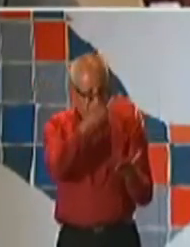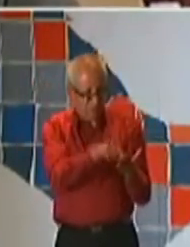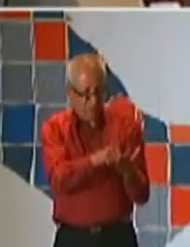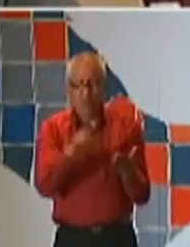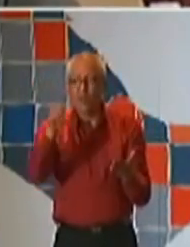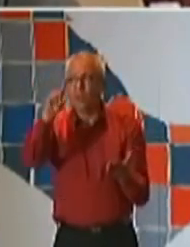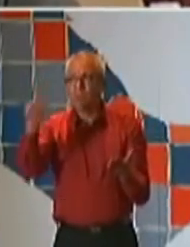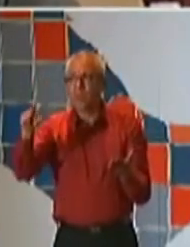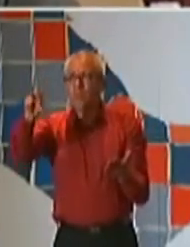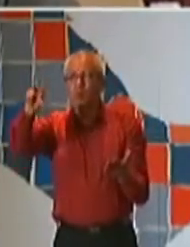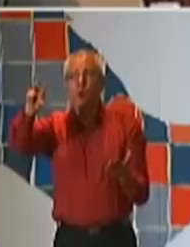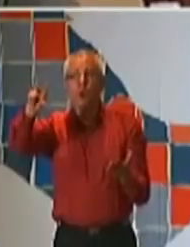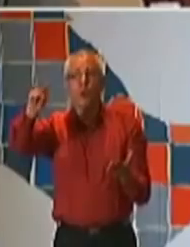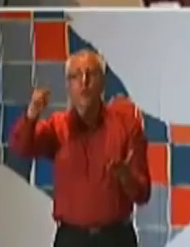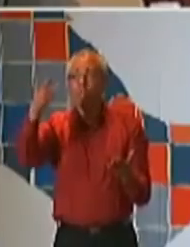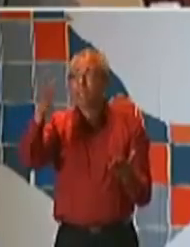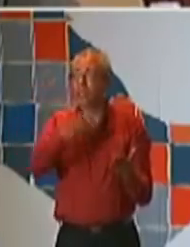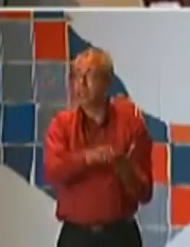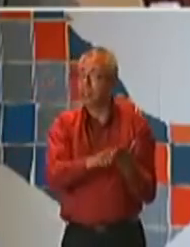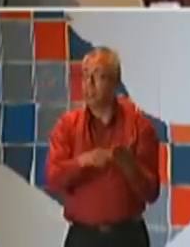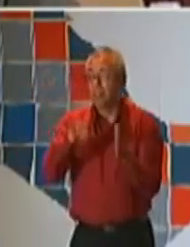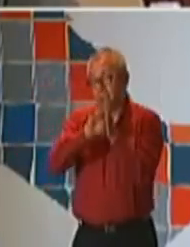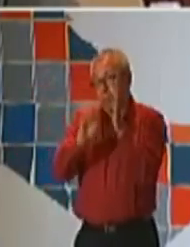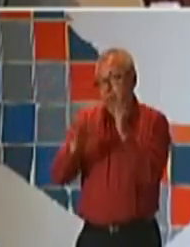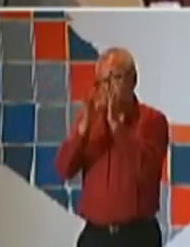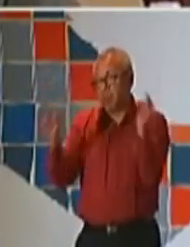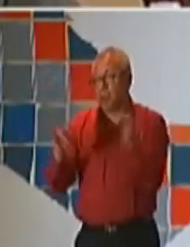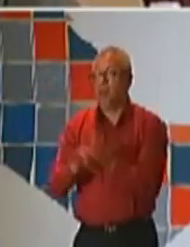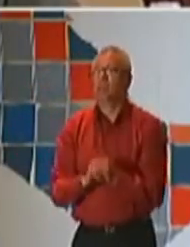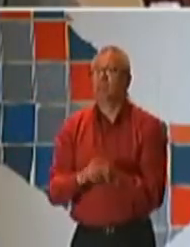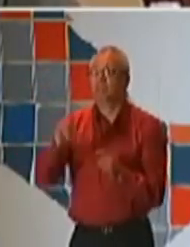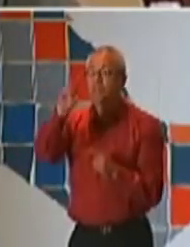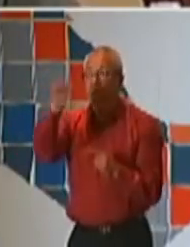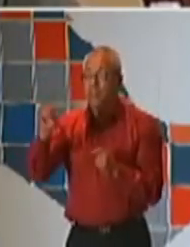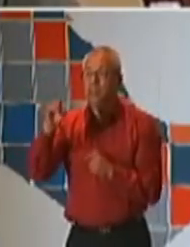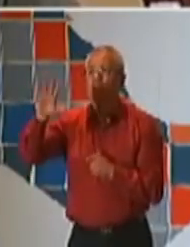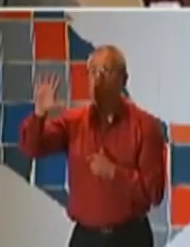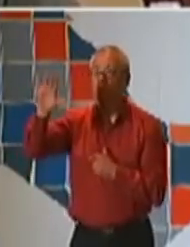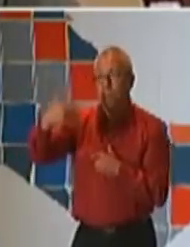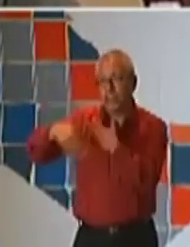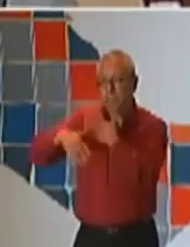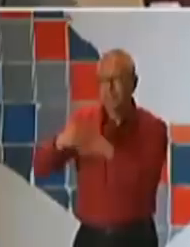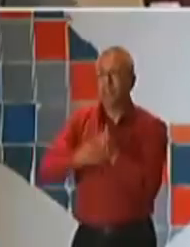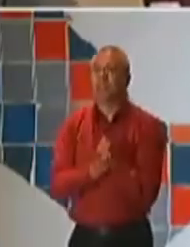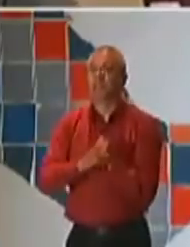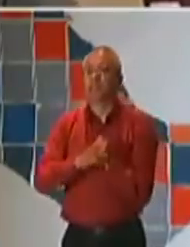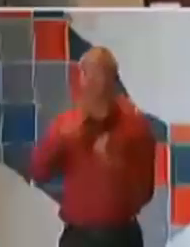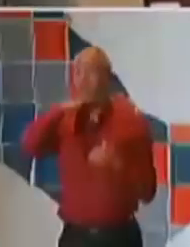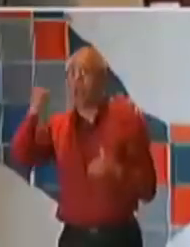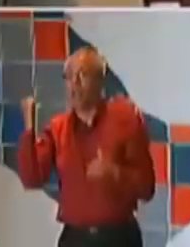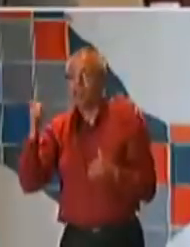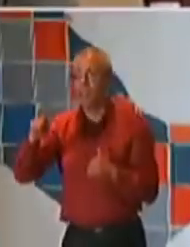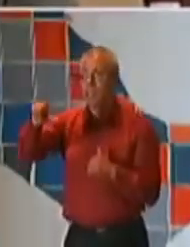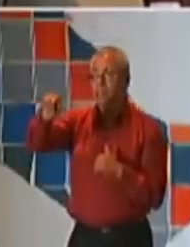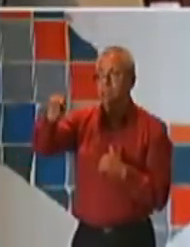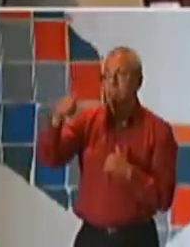Francia ratificó 115 Noruega 106 alemaña 76 y los